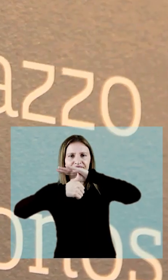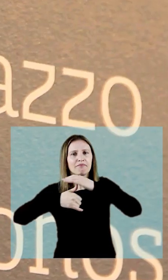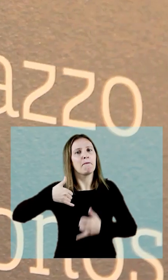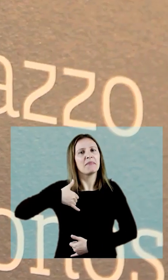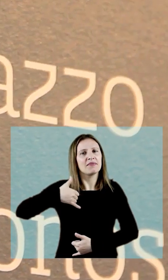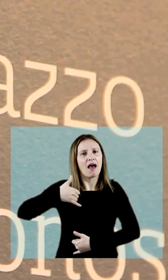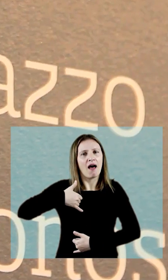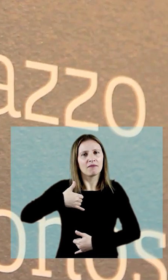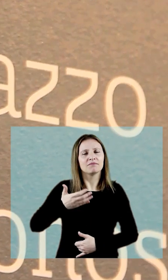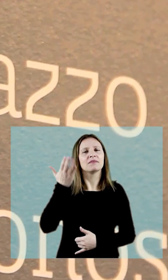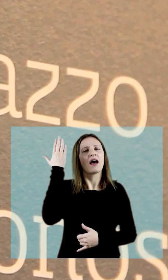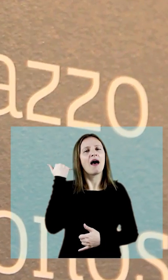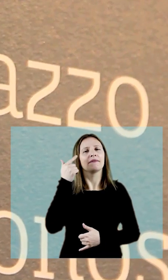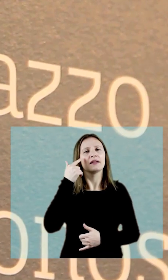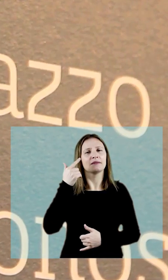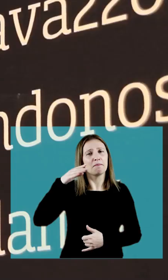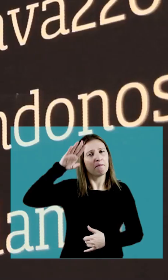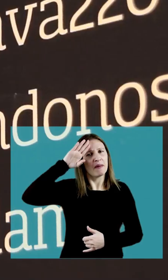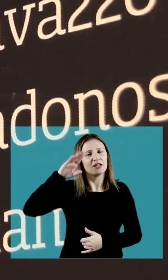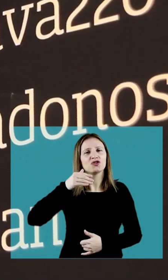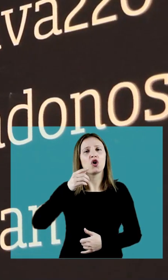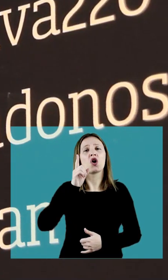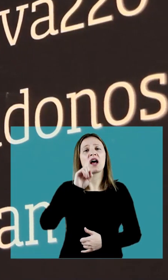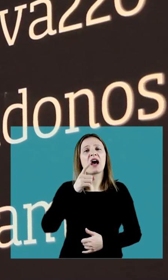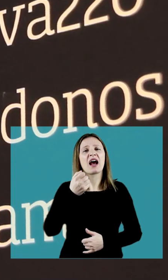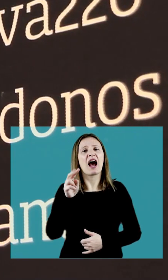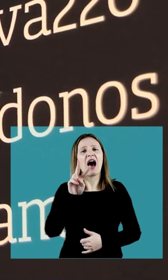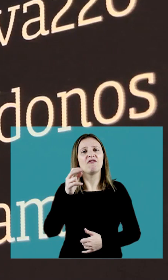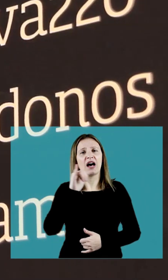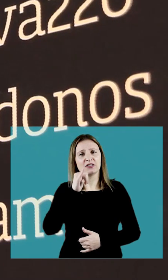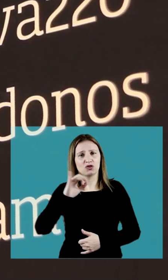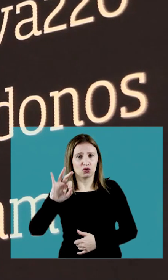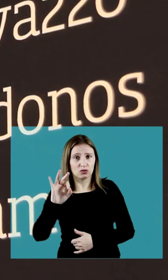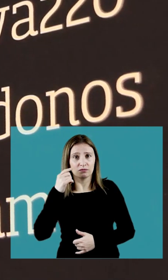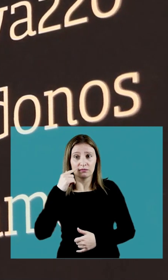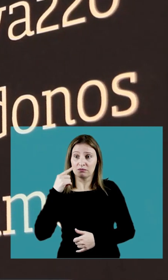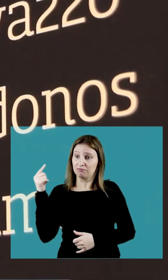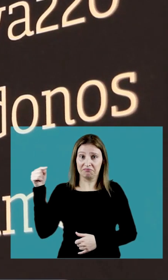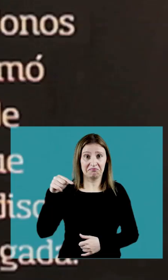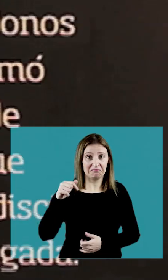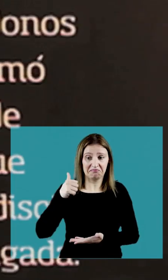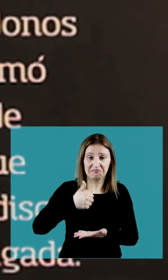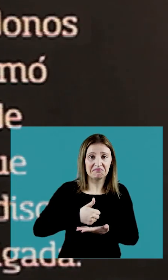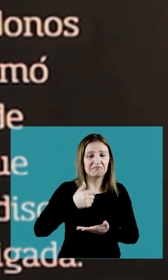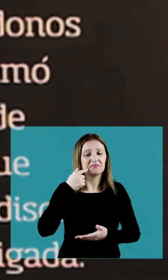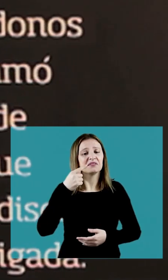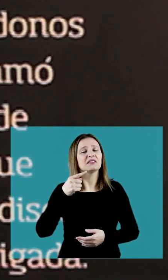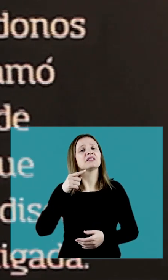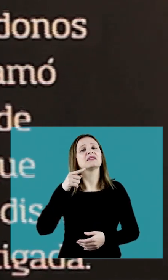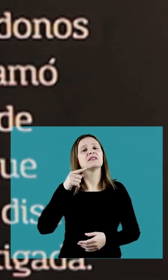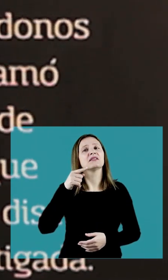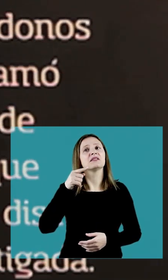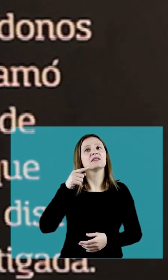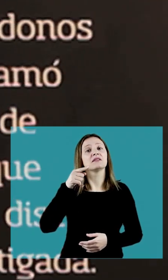que era el entonces mayor José Nino Gavazo, se aparece por acá y les plantea que los ha traído